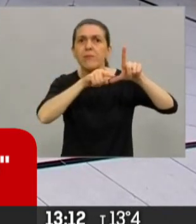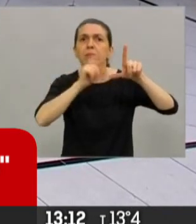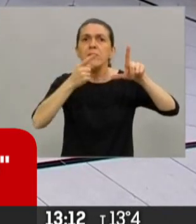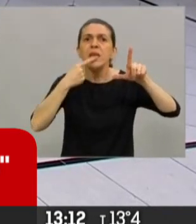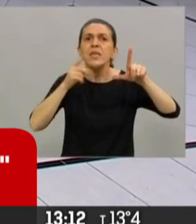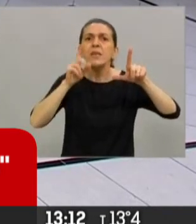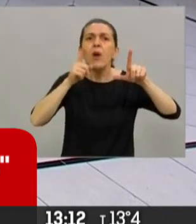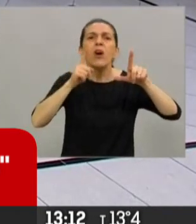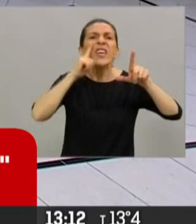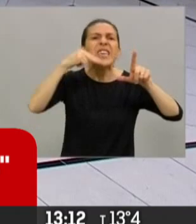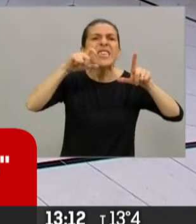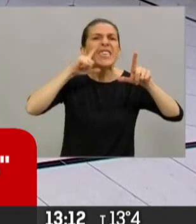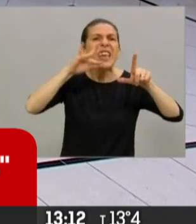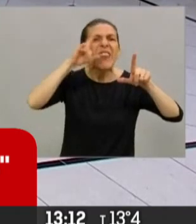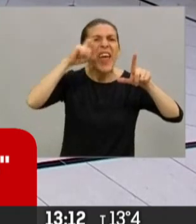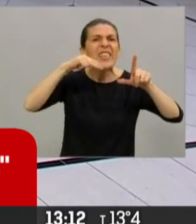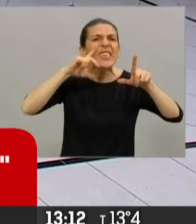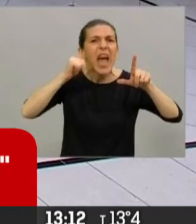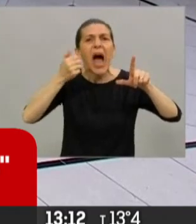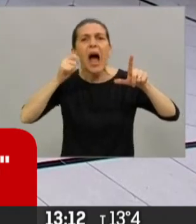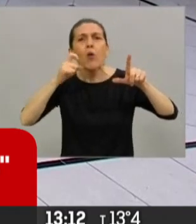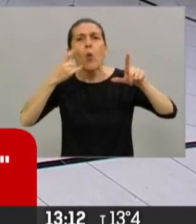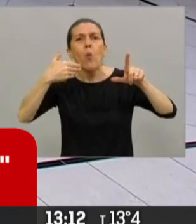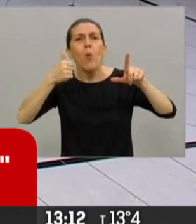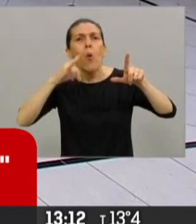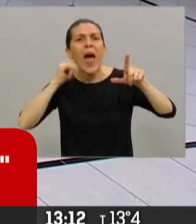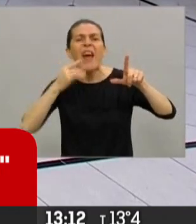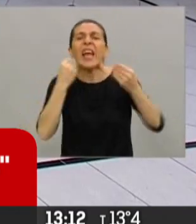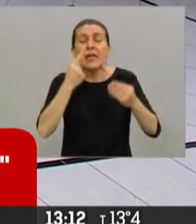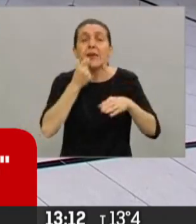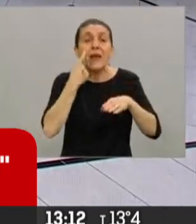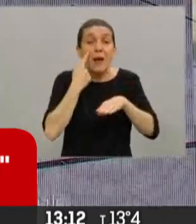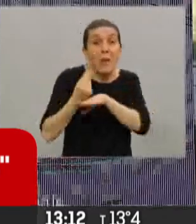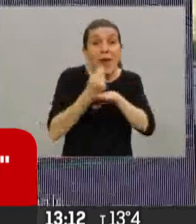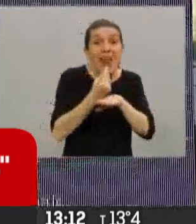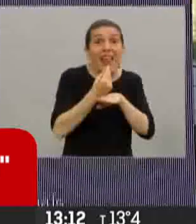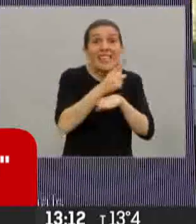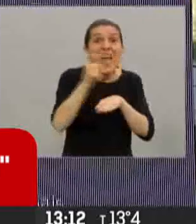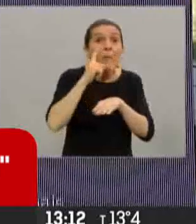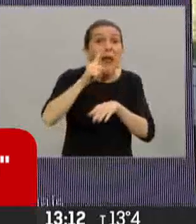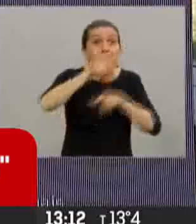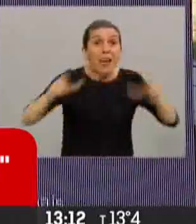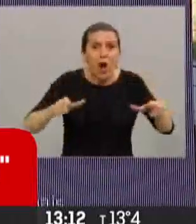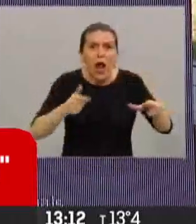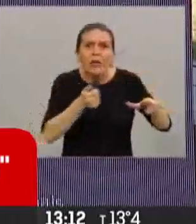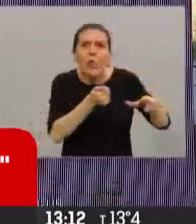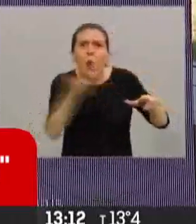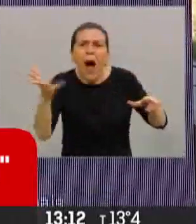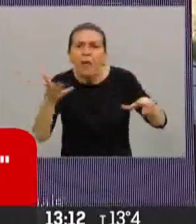incidencia acumulada. Esto quiere decir, cada 100.000 habitantes, ¿cuántos contagios